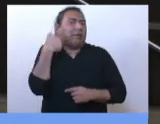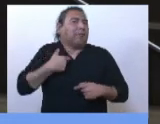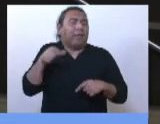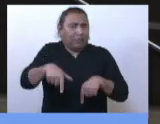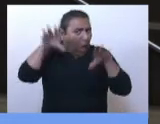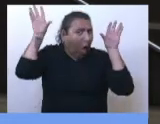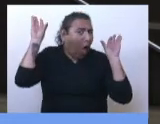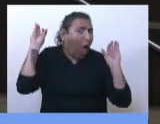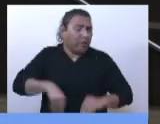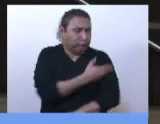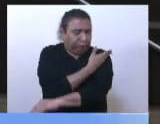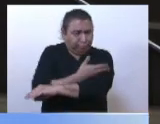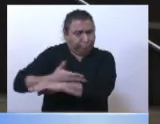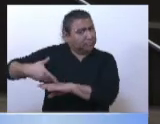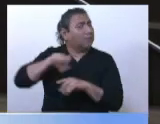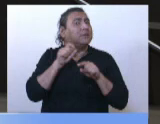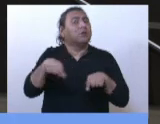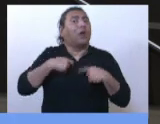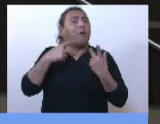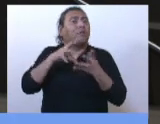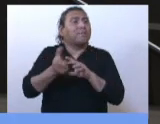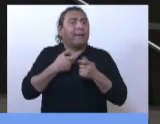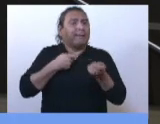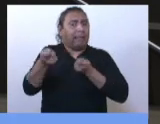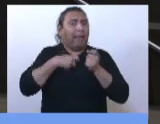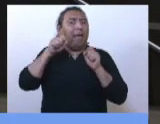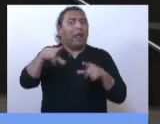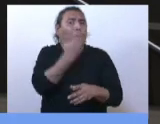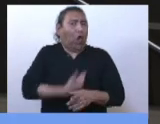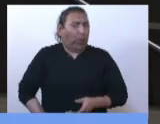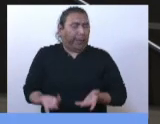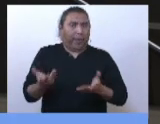esto es la visión estratégica que uno tiene del gobierno